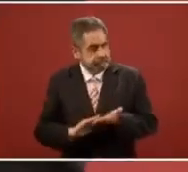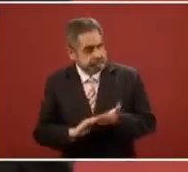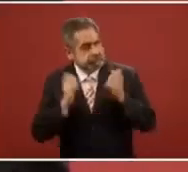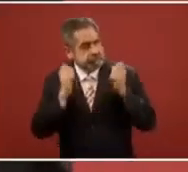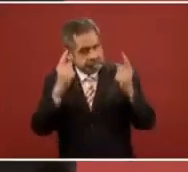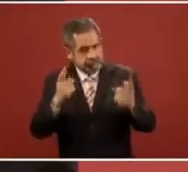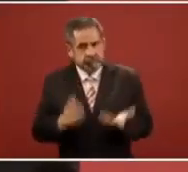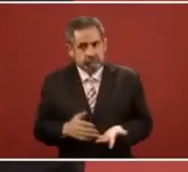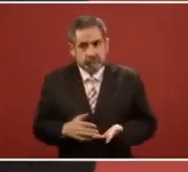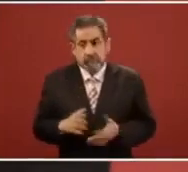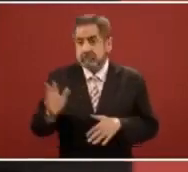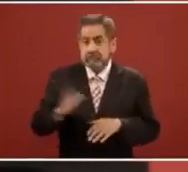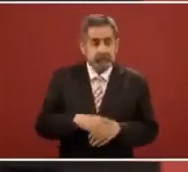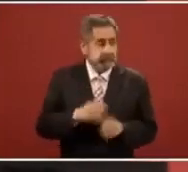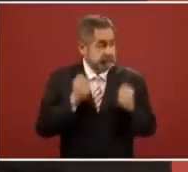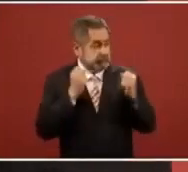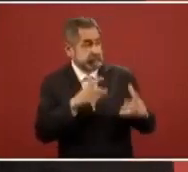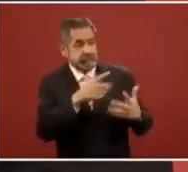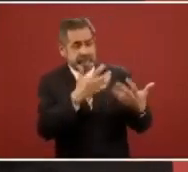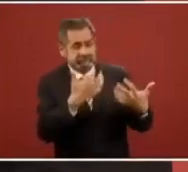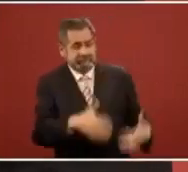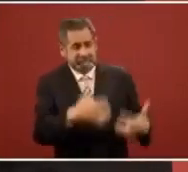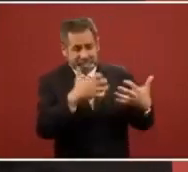porque hay grandes empresas,